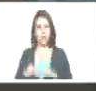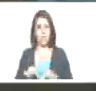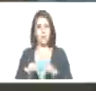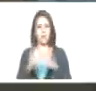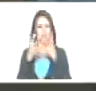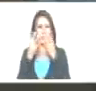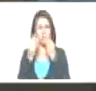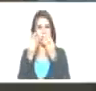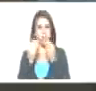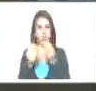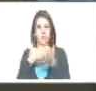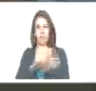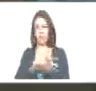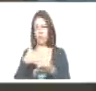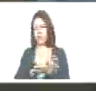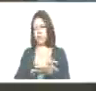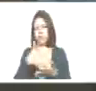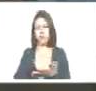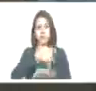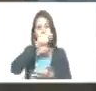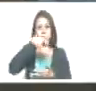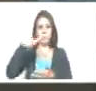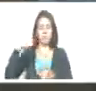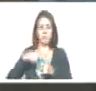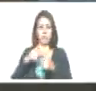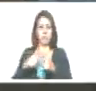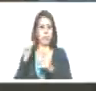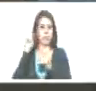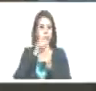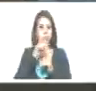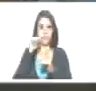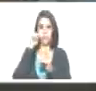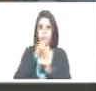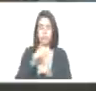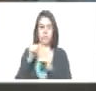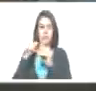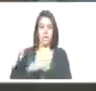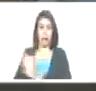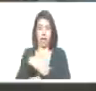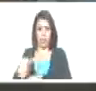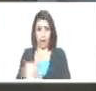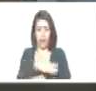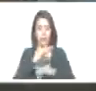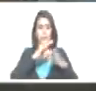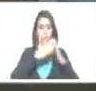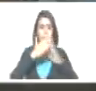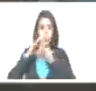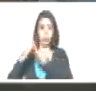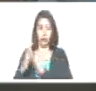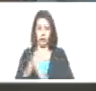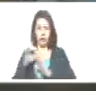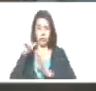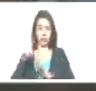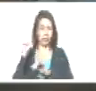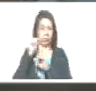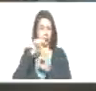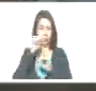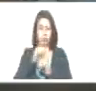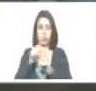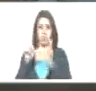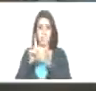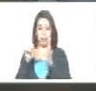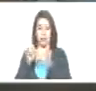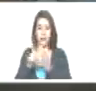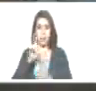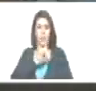y millones de personas quienes luchan desde su calle, desde su comunidad, quienes luchan desde el liceo, desde la